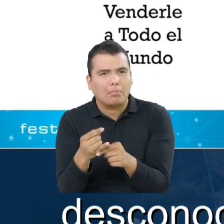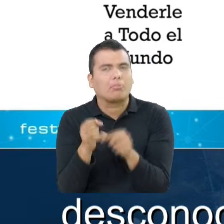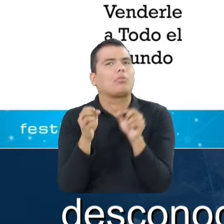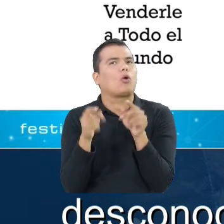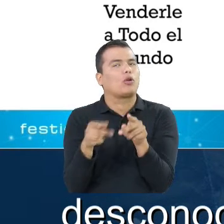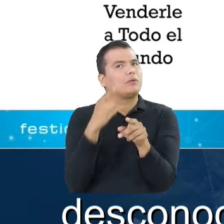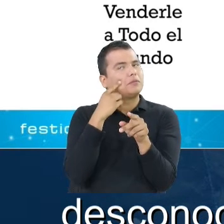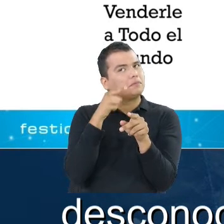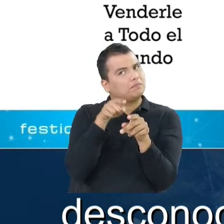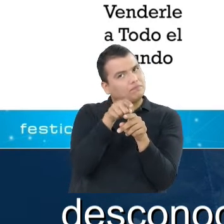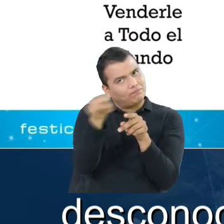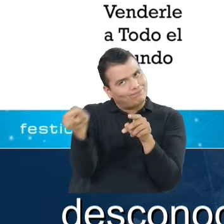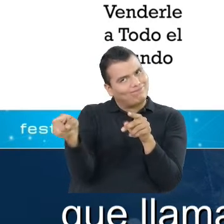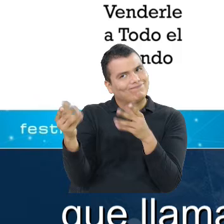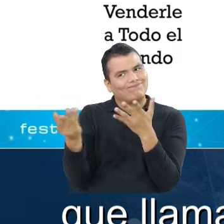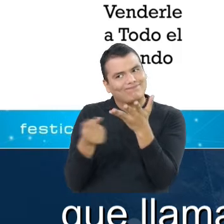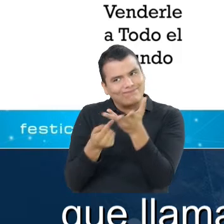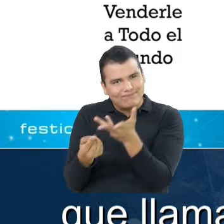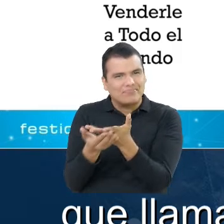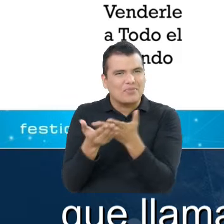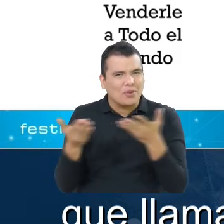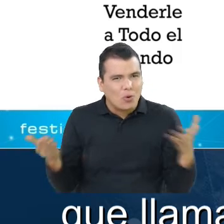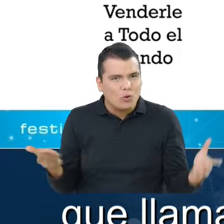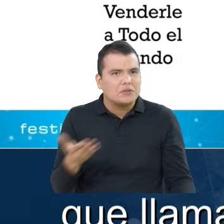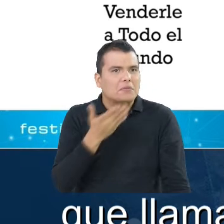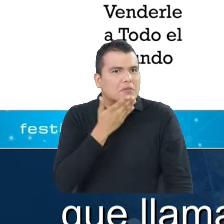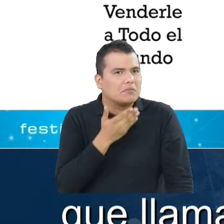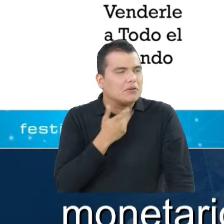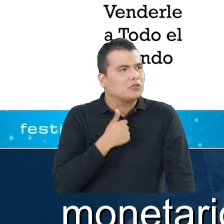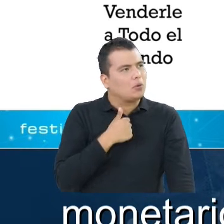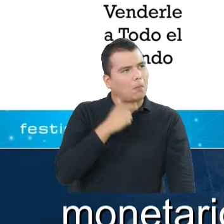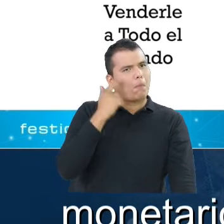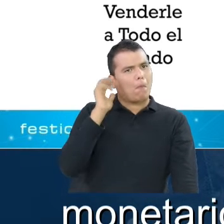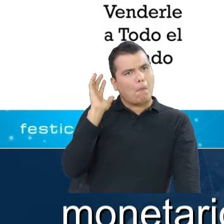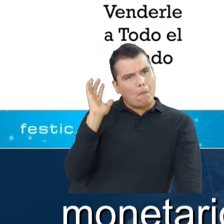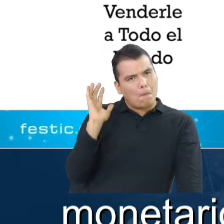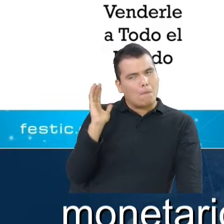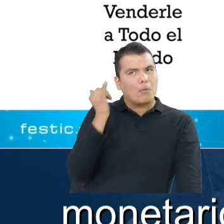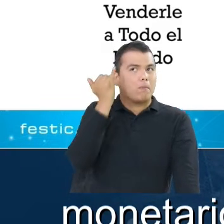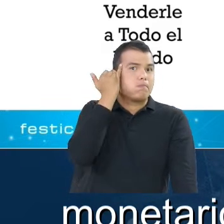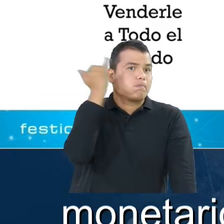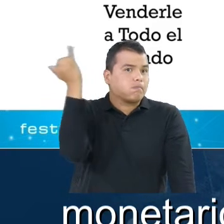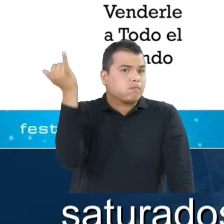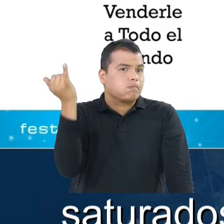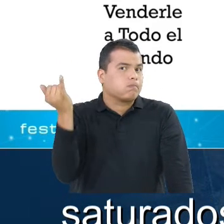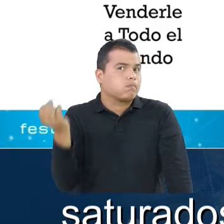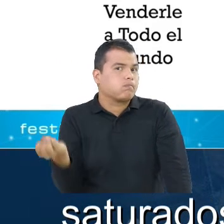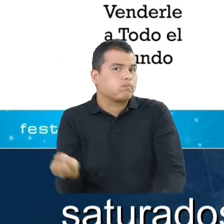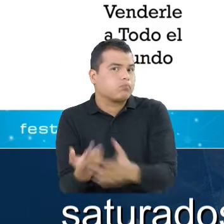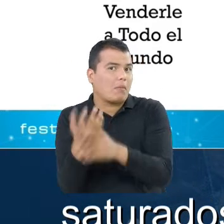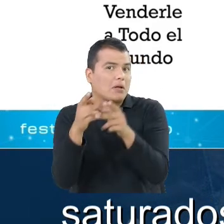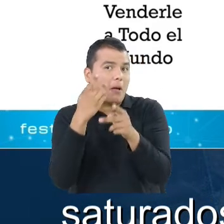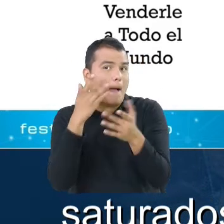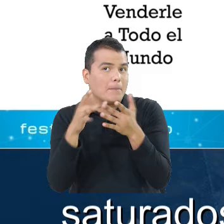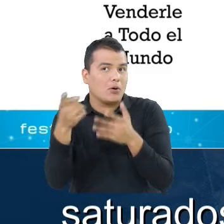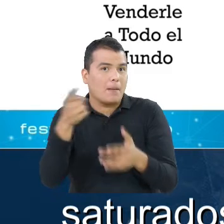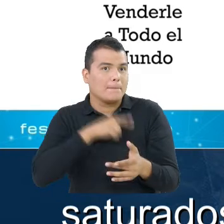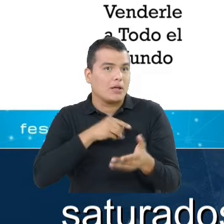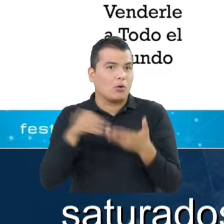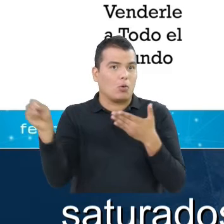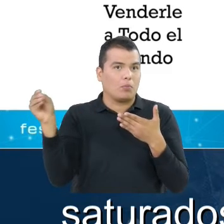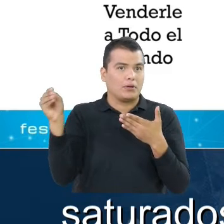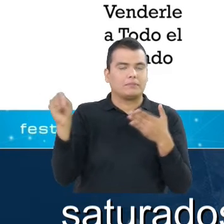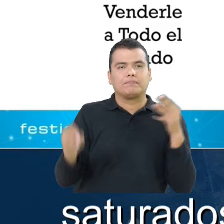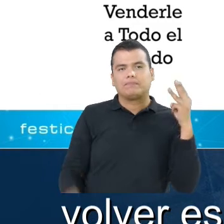busquemos mercados menos saturados donde nosotros nos podamos volver especialistas en algo para encontrar un cliente que quiera comprarme el producto. Y